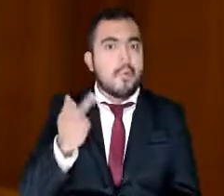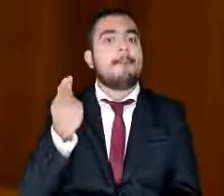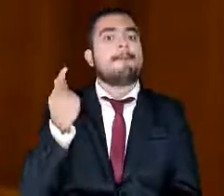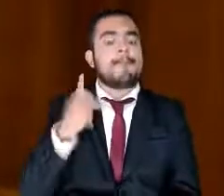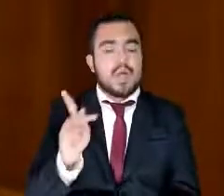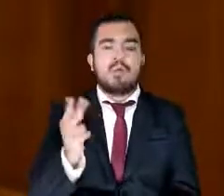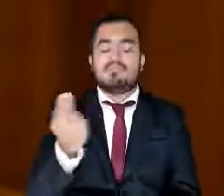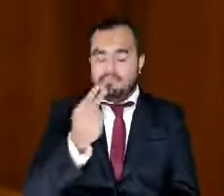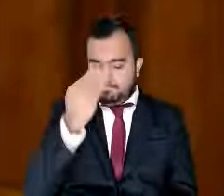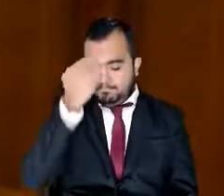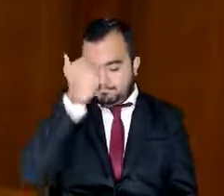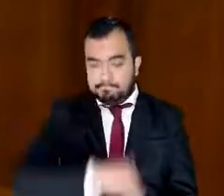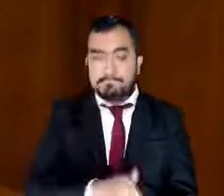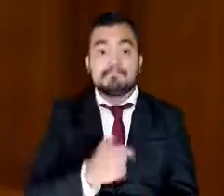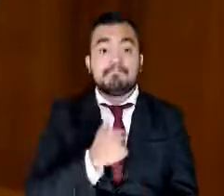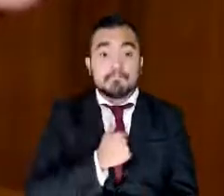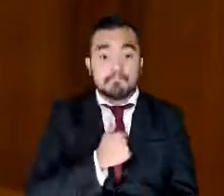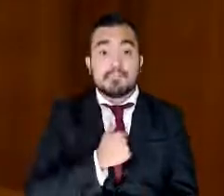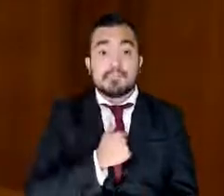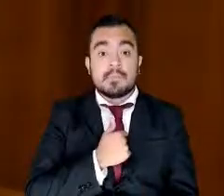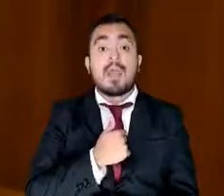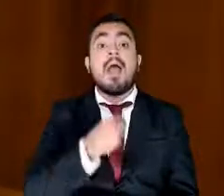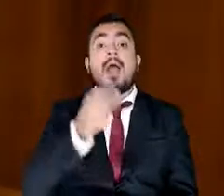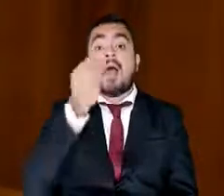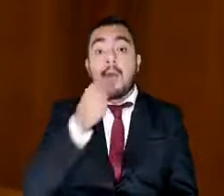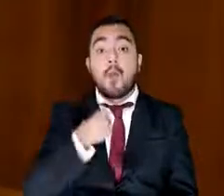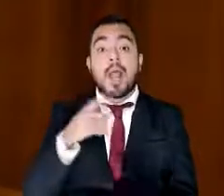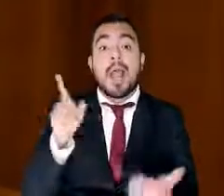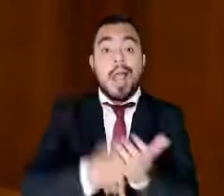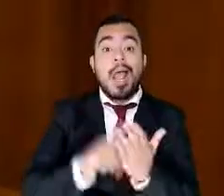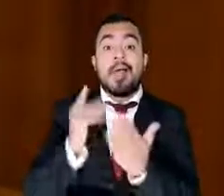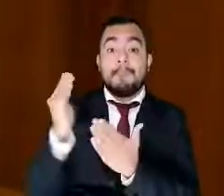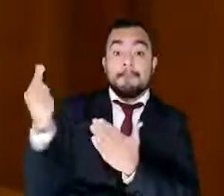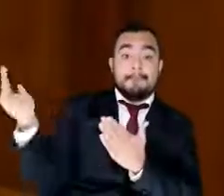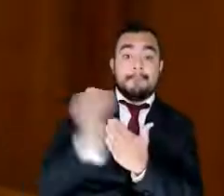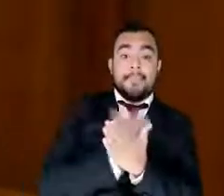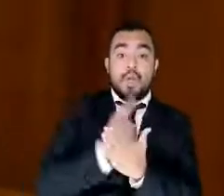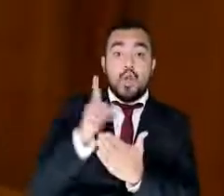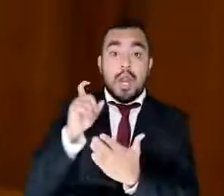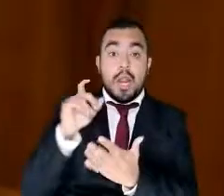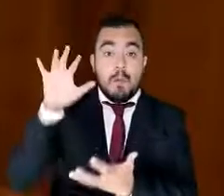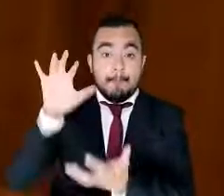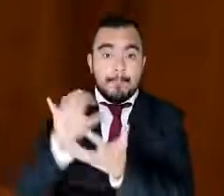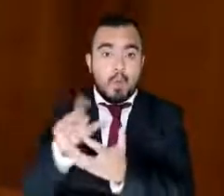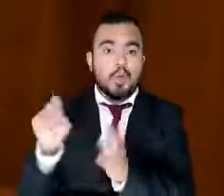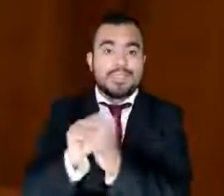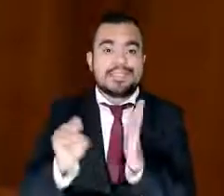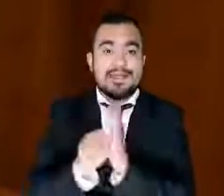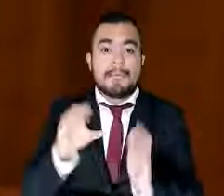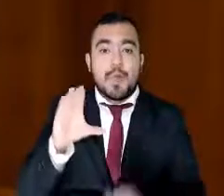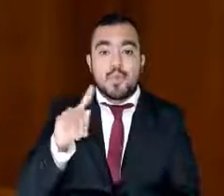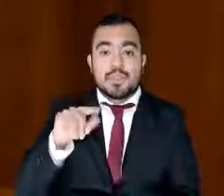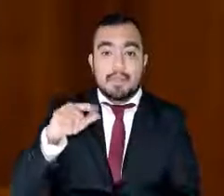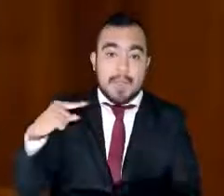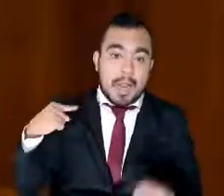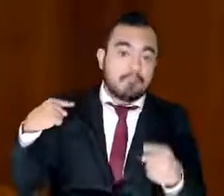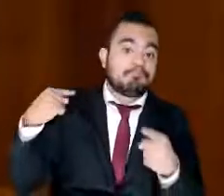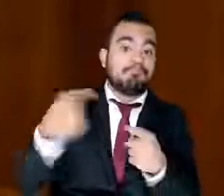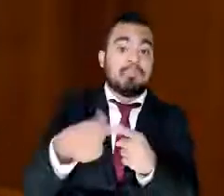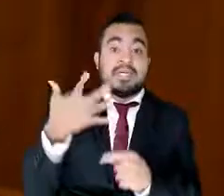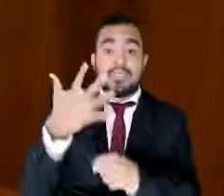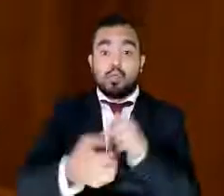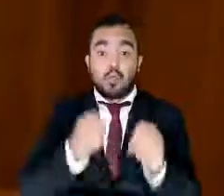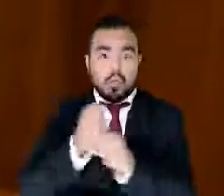que reconocer que a pesar de las reducciones de caudal que hemos tenido en el sistema Cutzamala a lo largo de los últimos 5